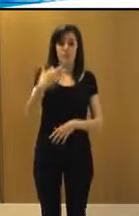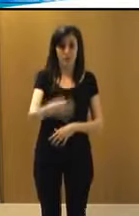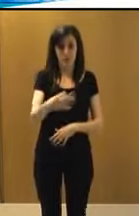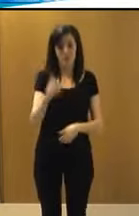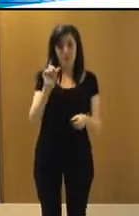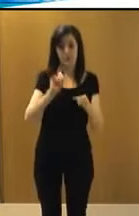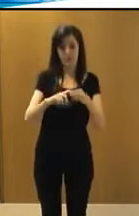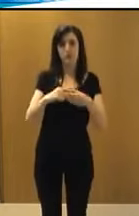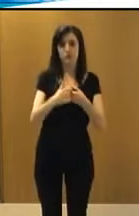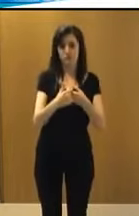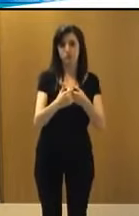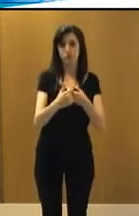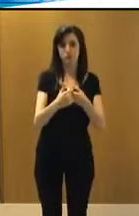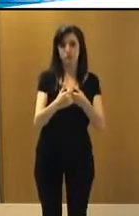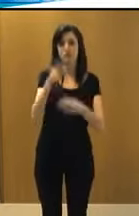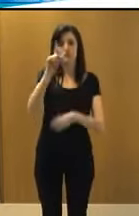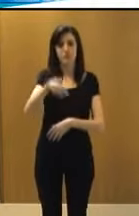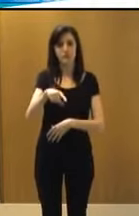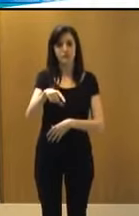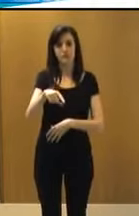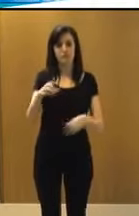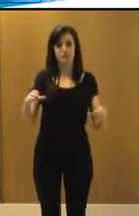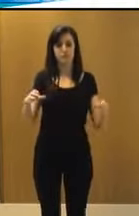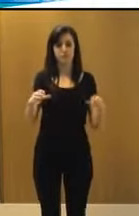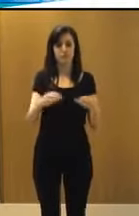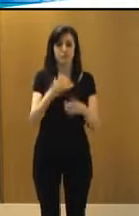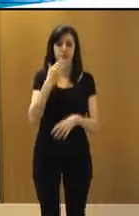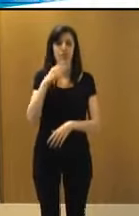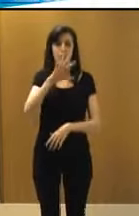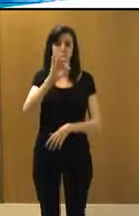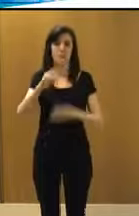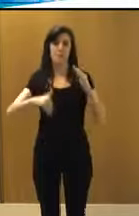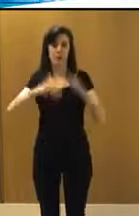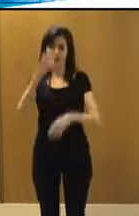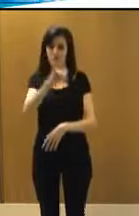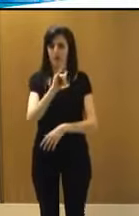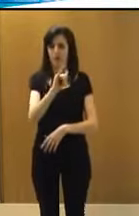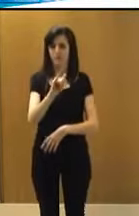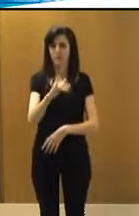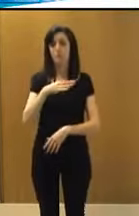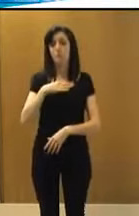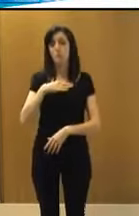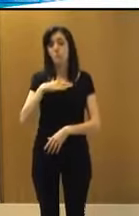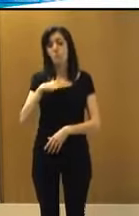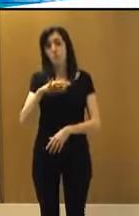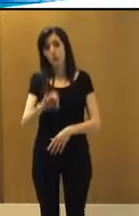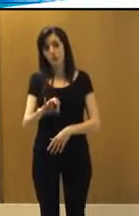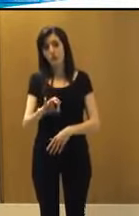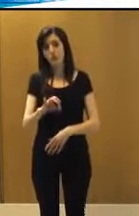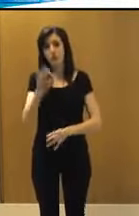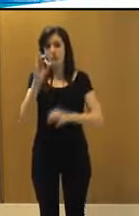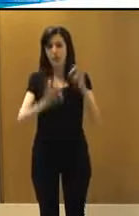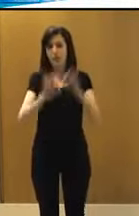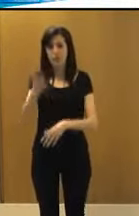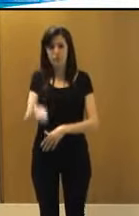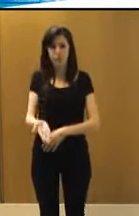potencial de participación existe también en la población general de 50 y más. Probablemente no